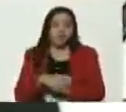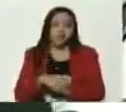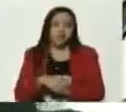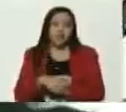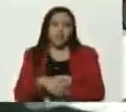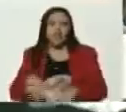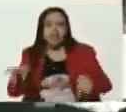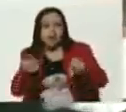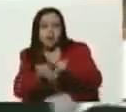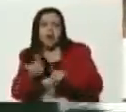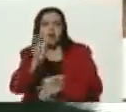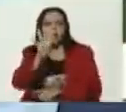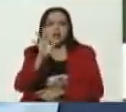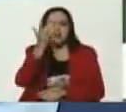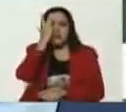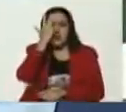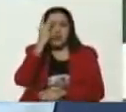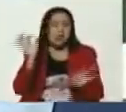aquí en Venezuela el 4 de febrero.